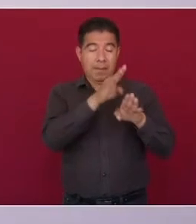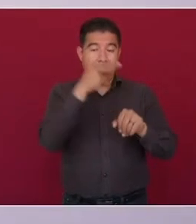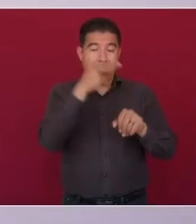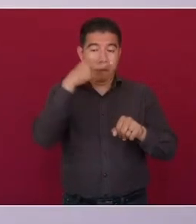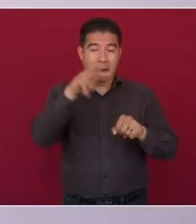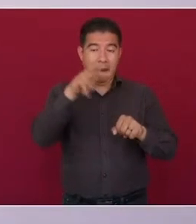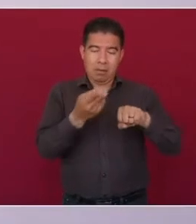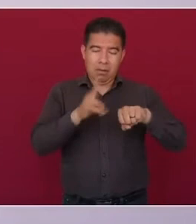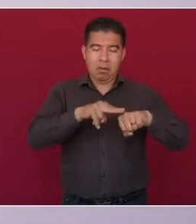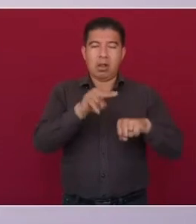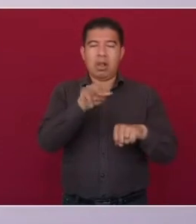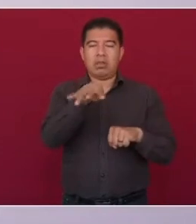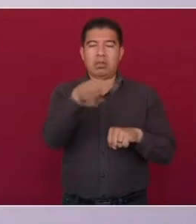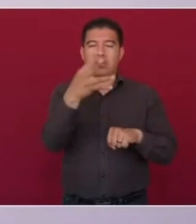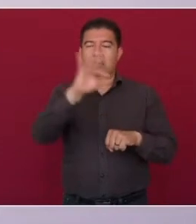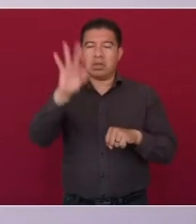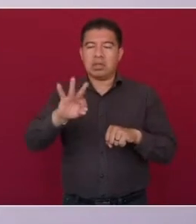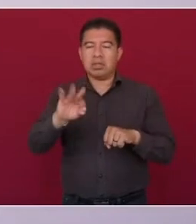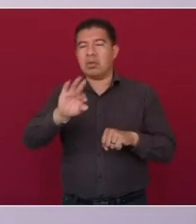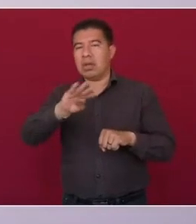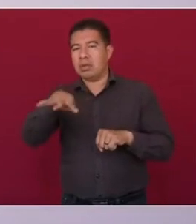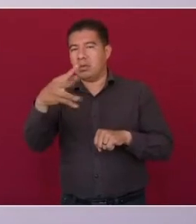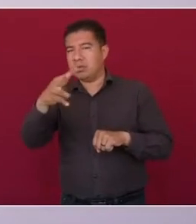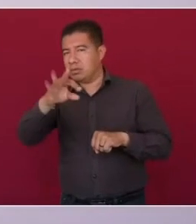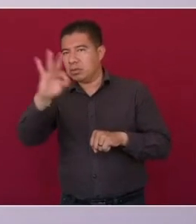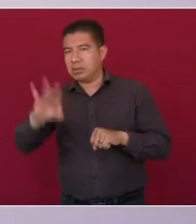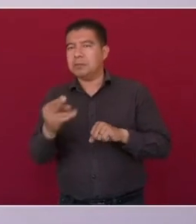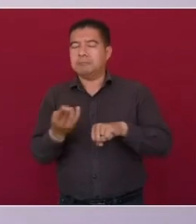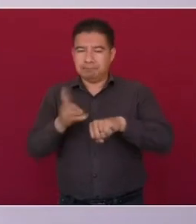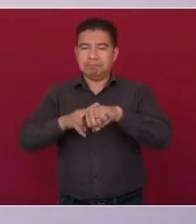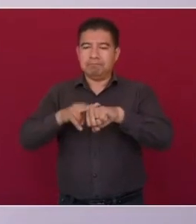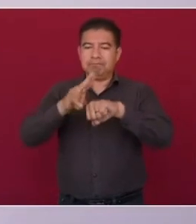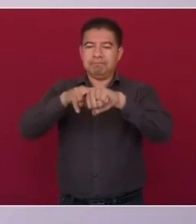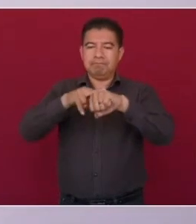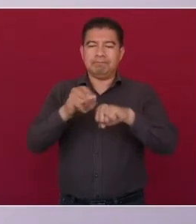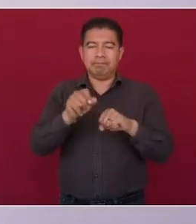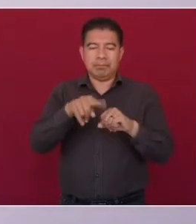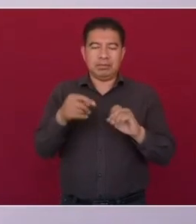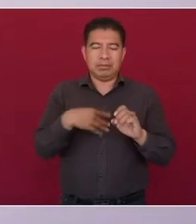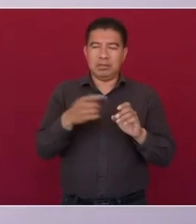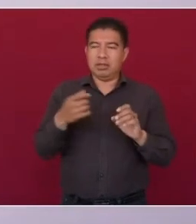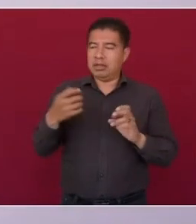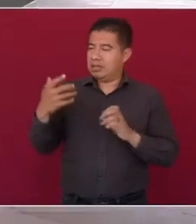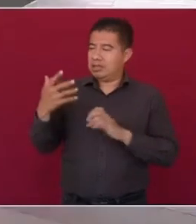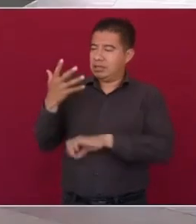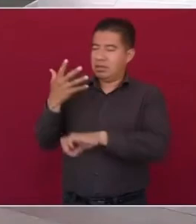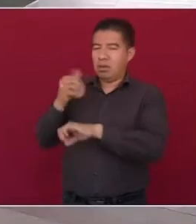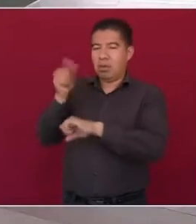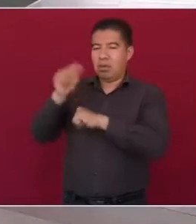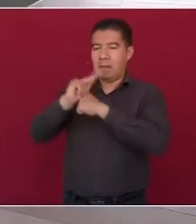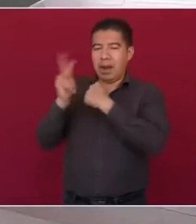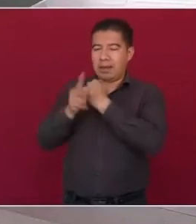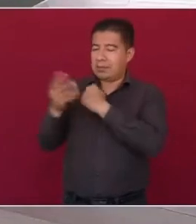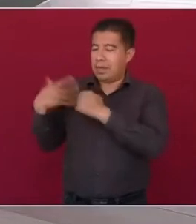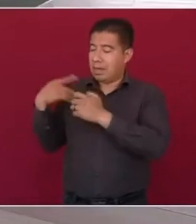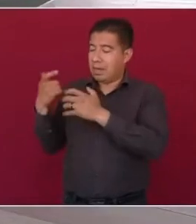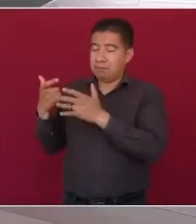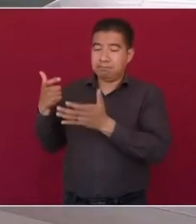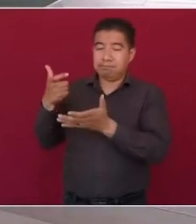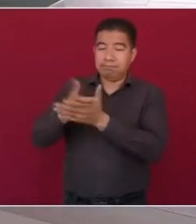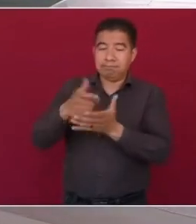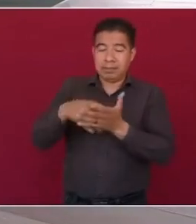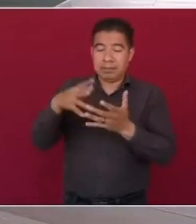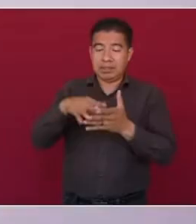en 14%. La inversión extranjera en el primer trimestre alcanzó la cifra